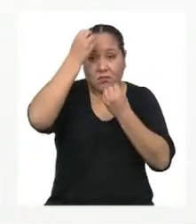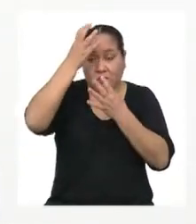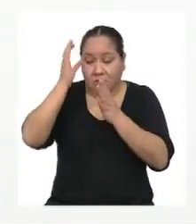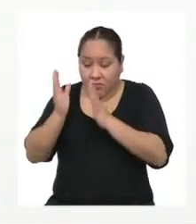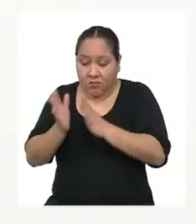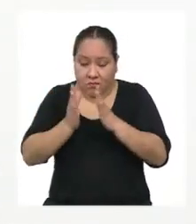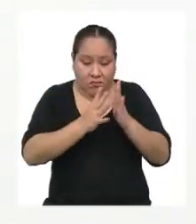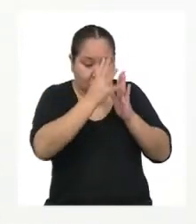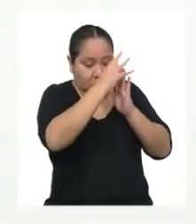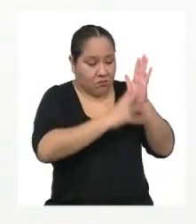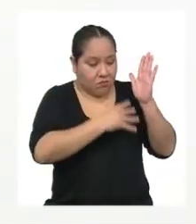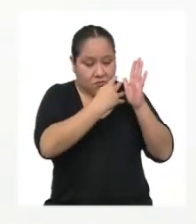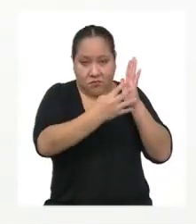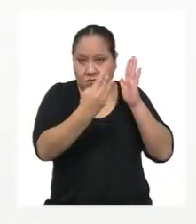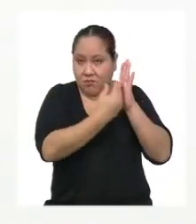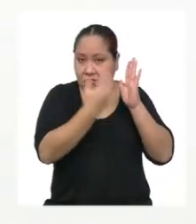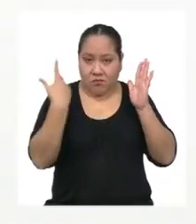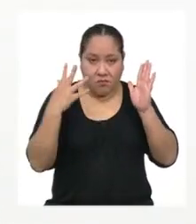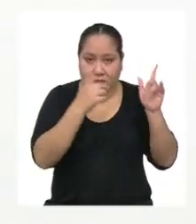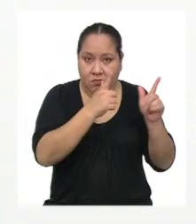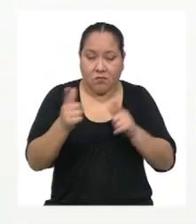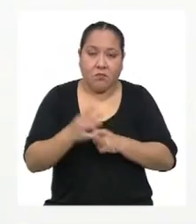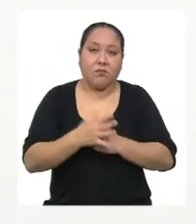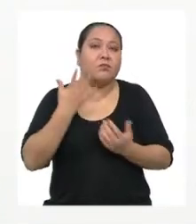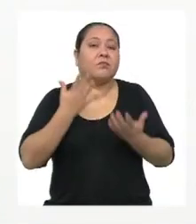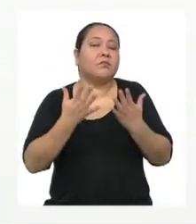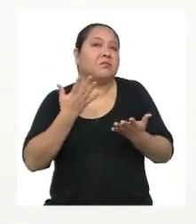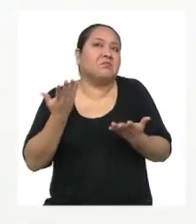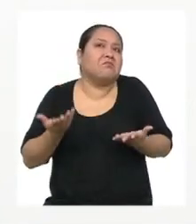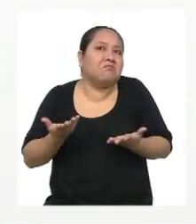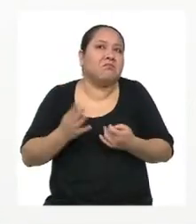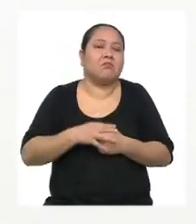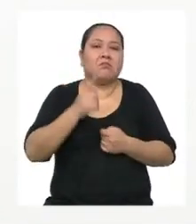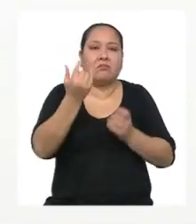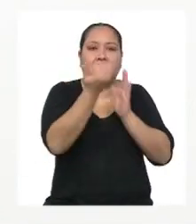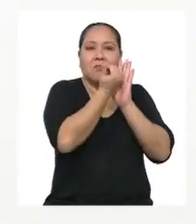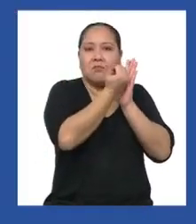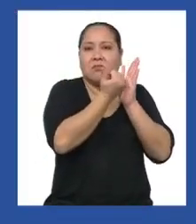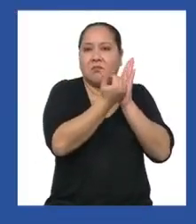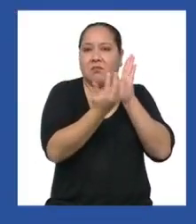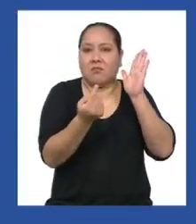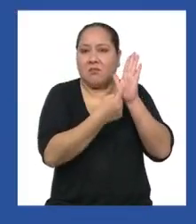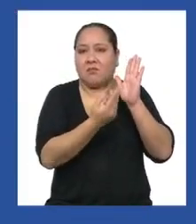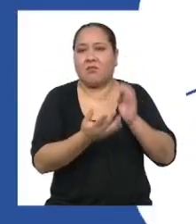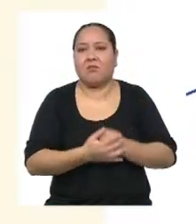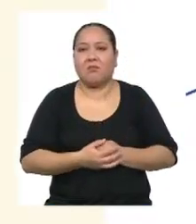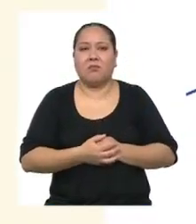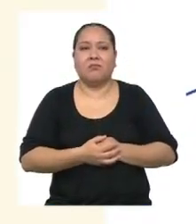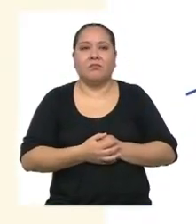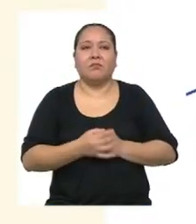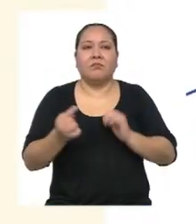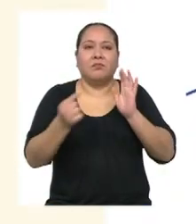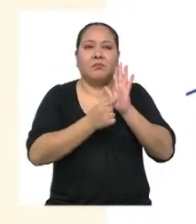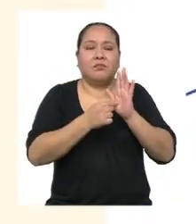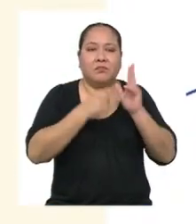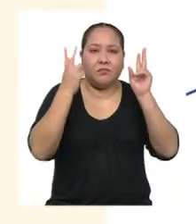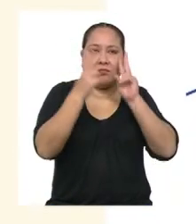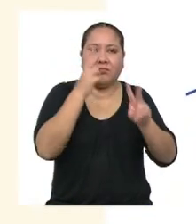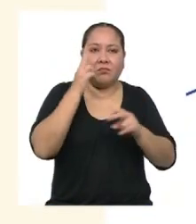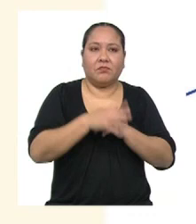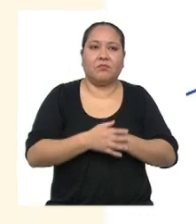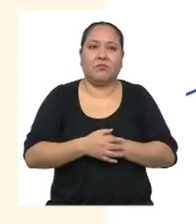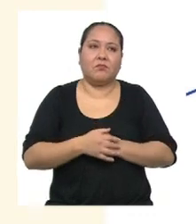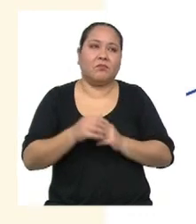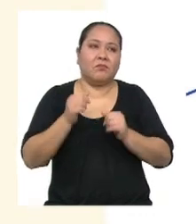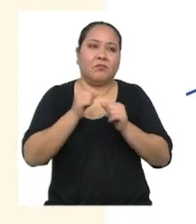organizados en una tabla de frecuencias. Incluso podrían tener una gráfica como esta. Aquí podemos apreciar que los valores